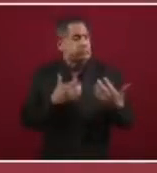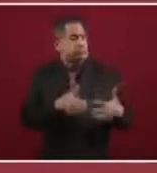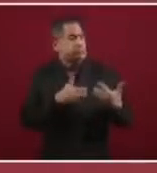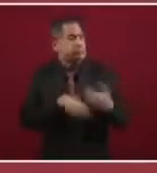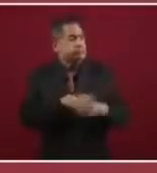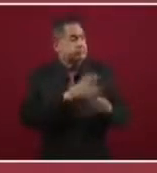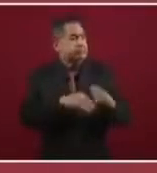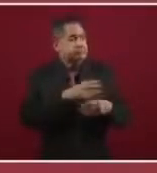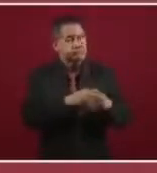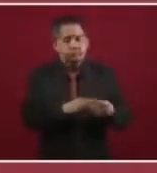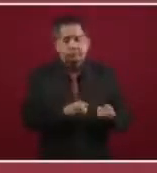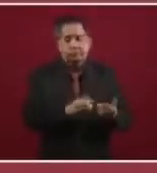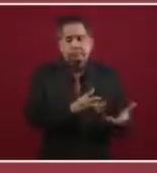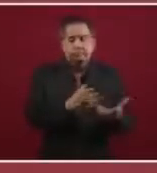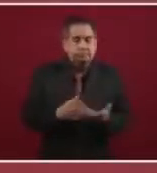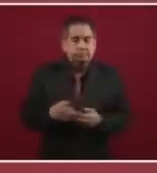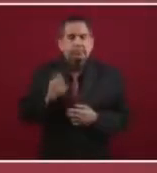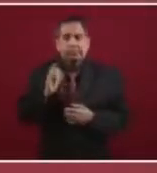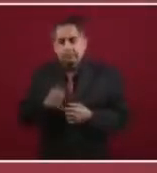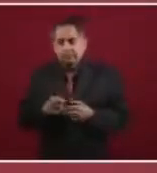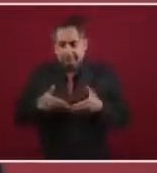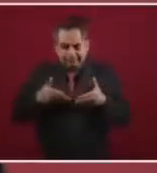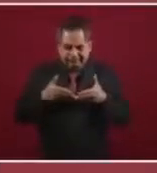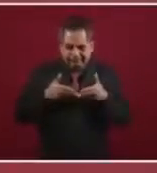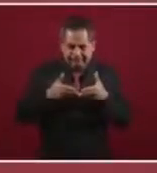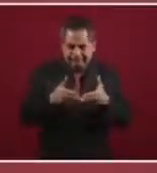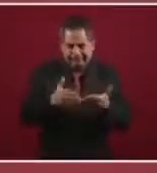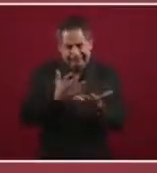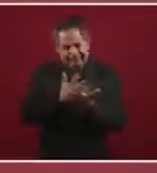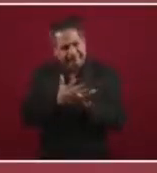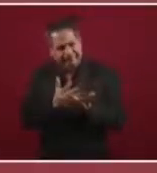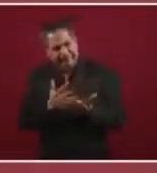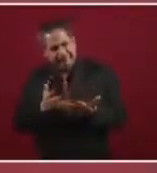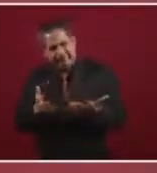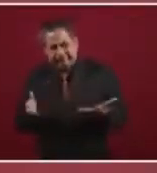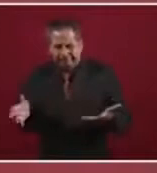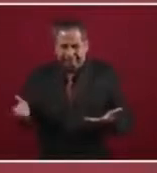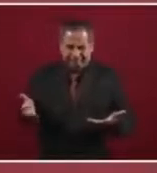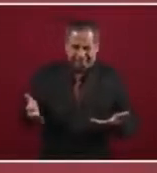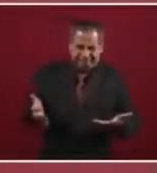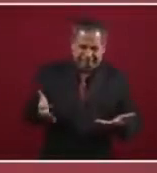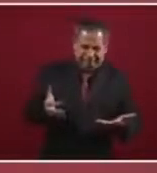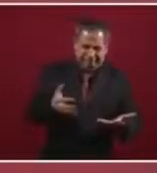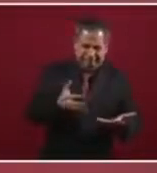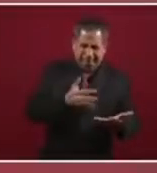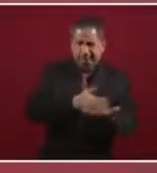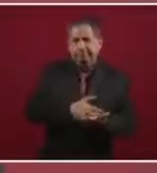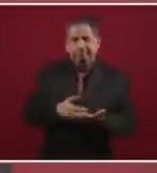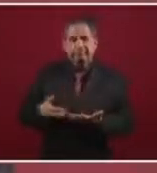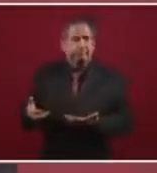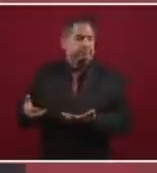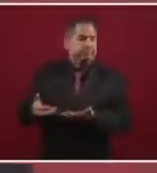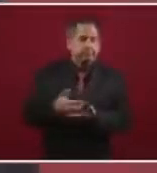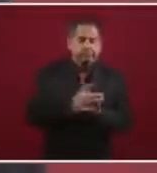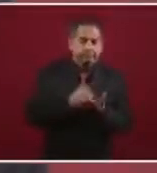esto es embarcaciones especiales para el sargazo. Tan es